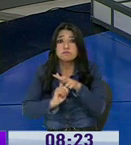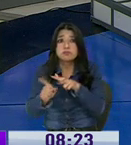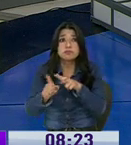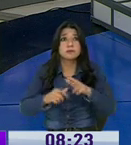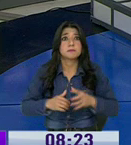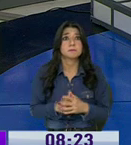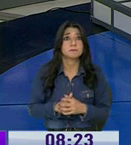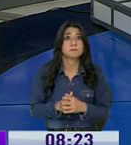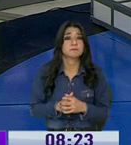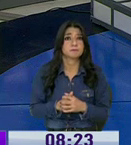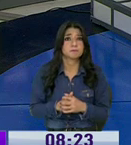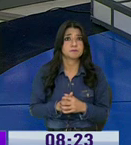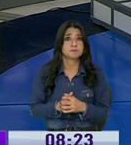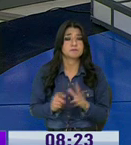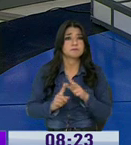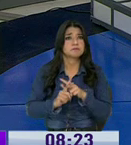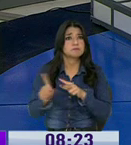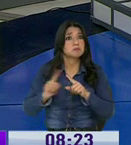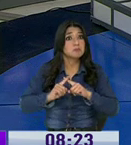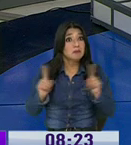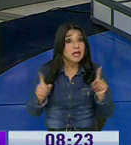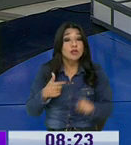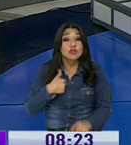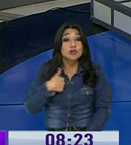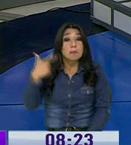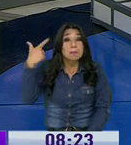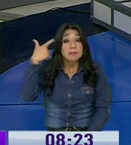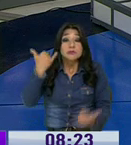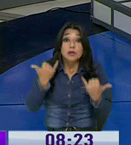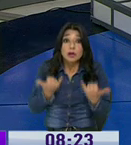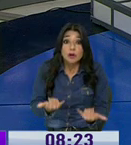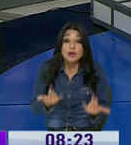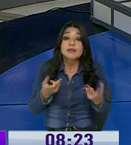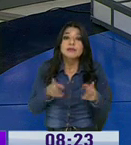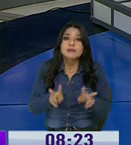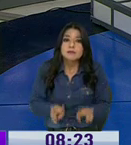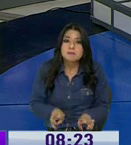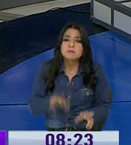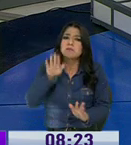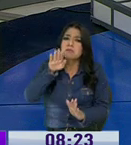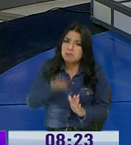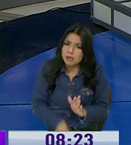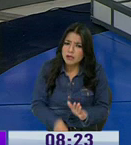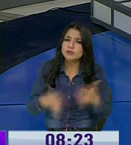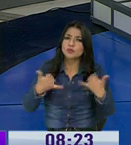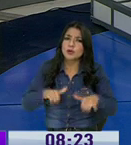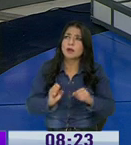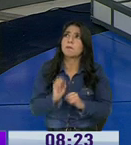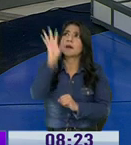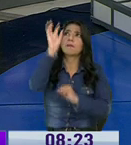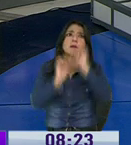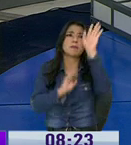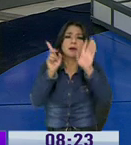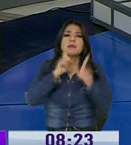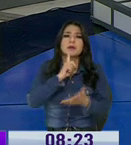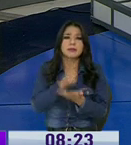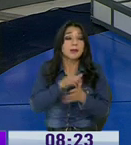sé se si escapan, se escapan también. Percepción mía o también la tuya, pero menos fuegos pirotécnicos esta vez, ¿no? ¿Sabes por